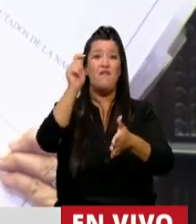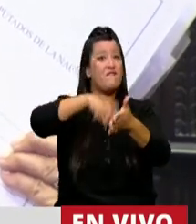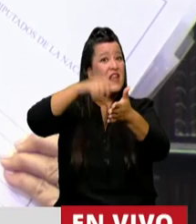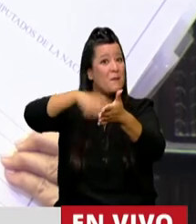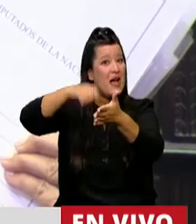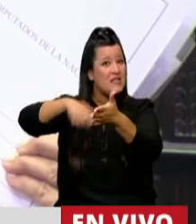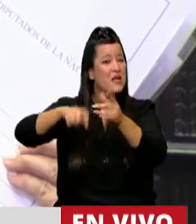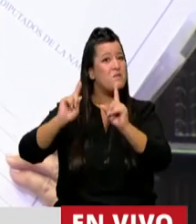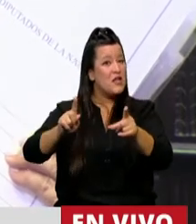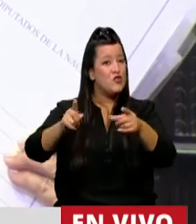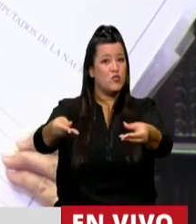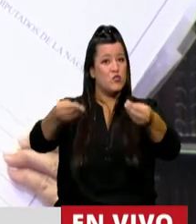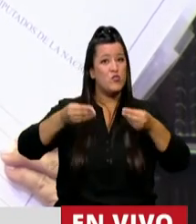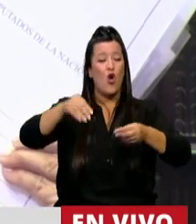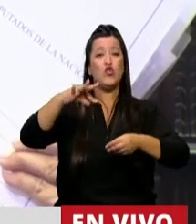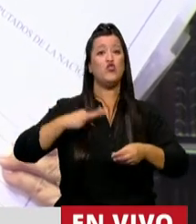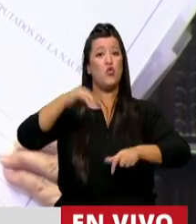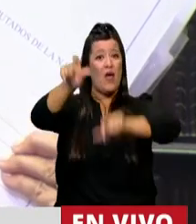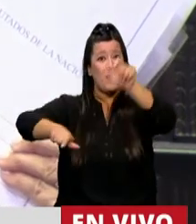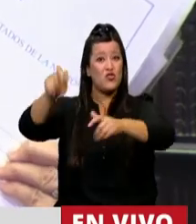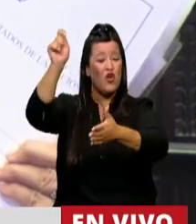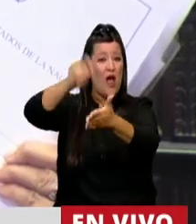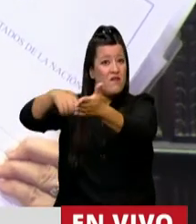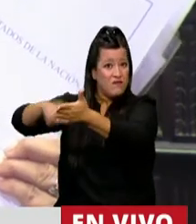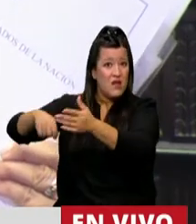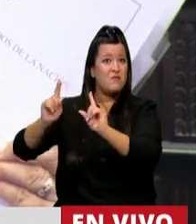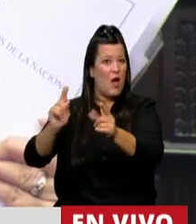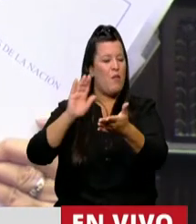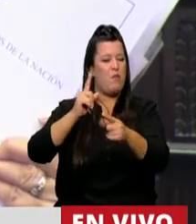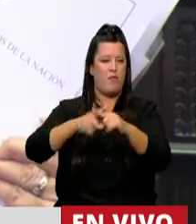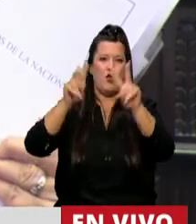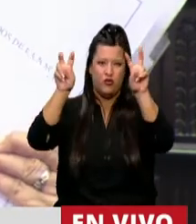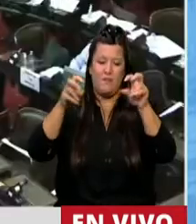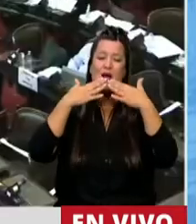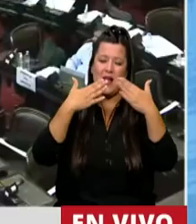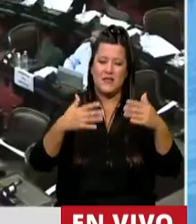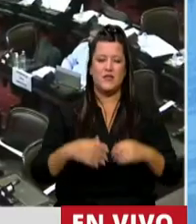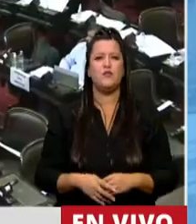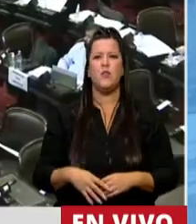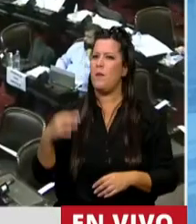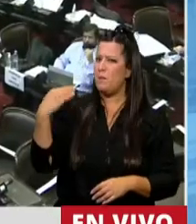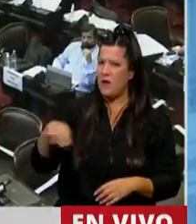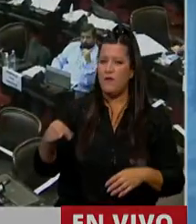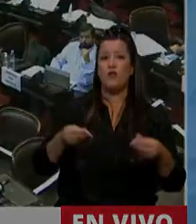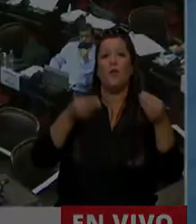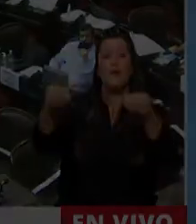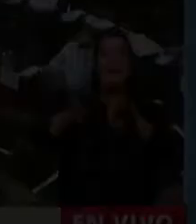hacen llegar los ciudadanos argentinos por esta problemática. Por favor, gracias. Perfecto, entréguelo por mesa de entradas.